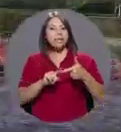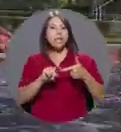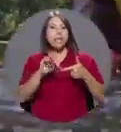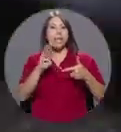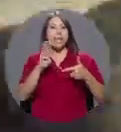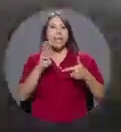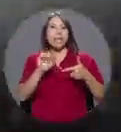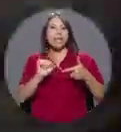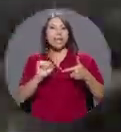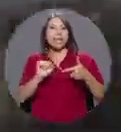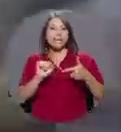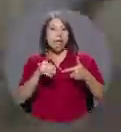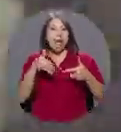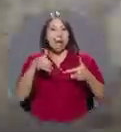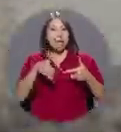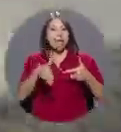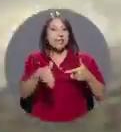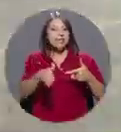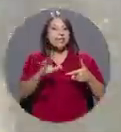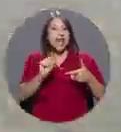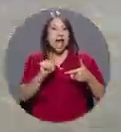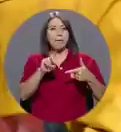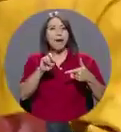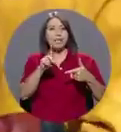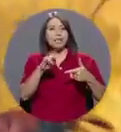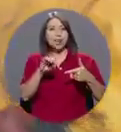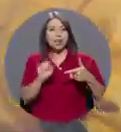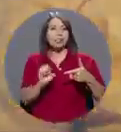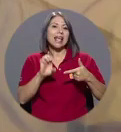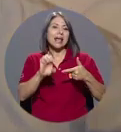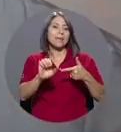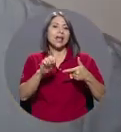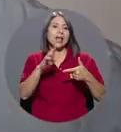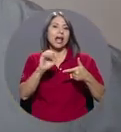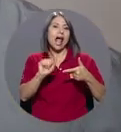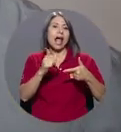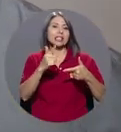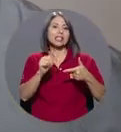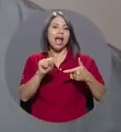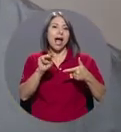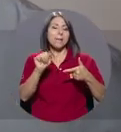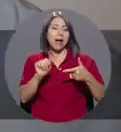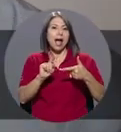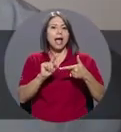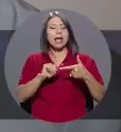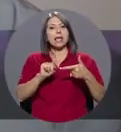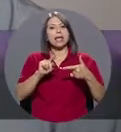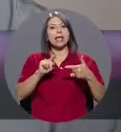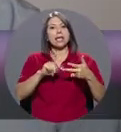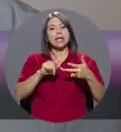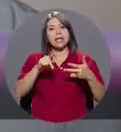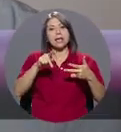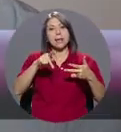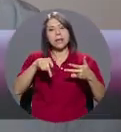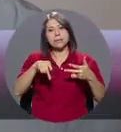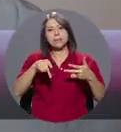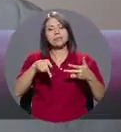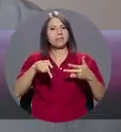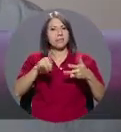ahora principalmente de los peces de Amazonía, como cachama y pirarucu,